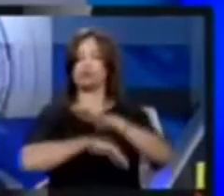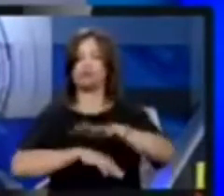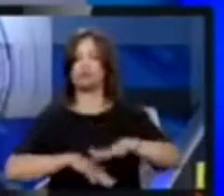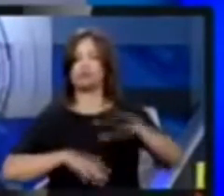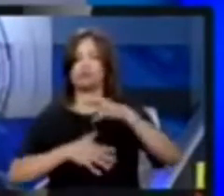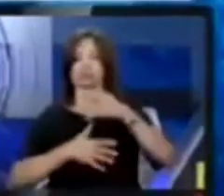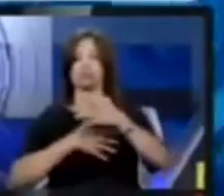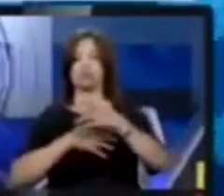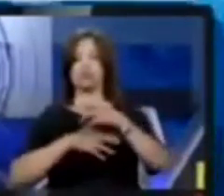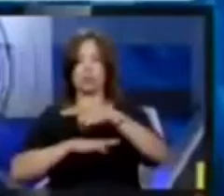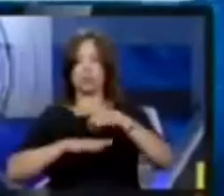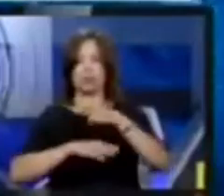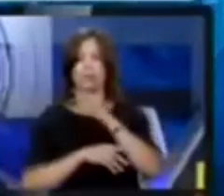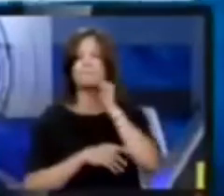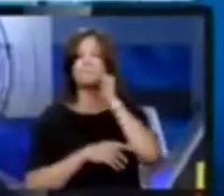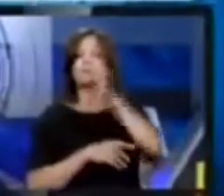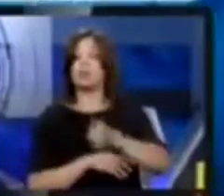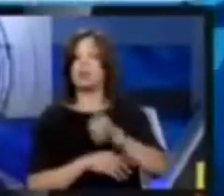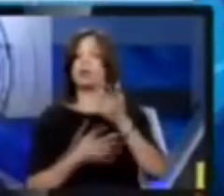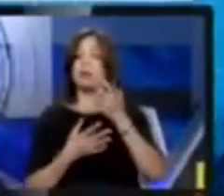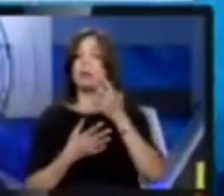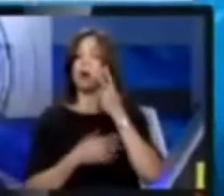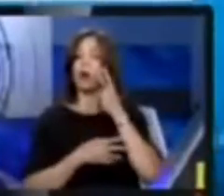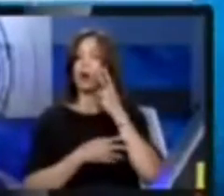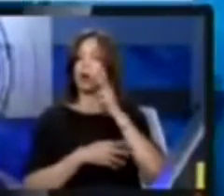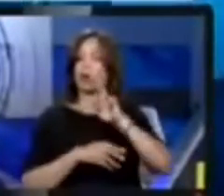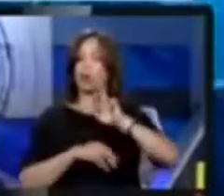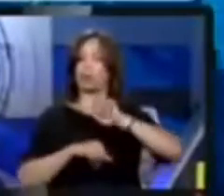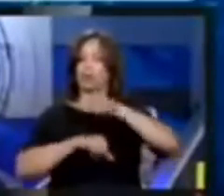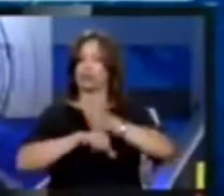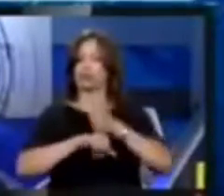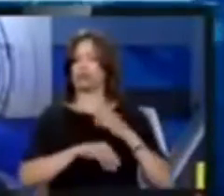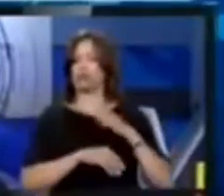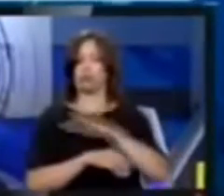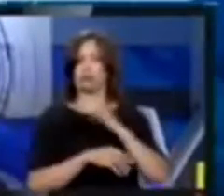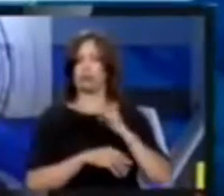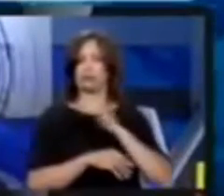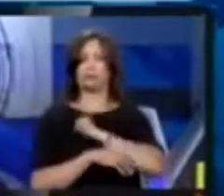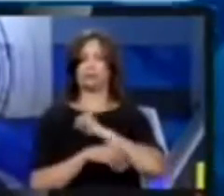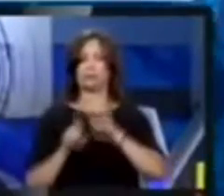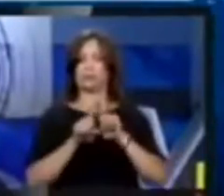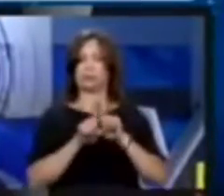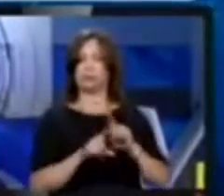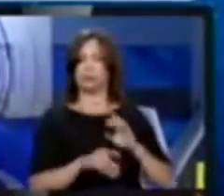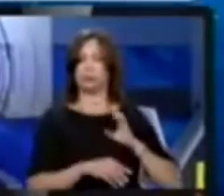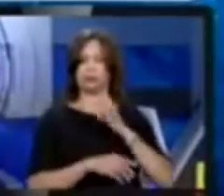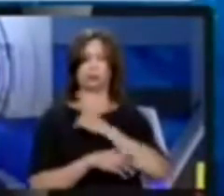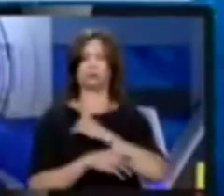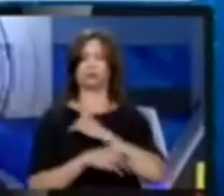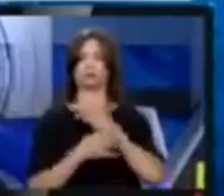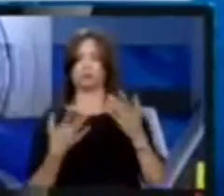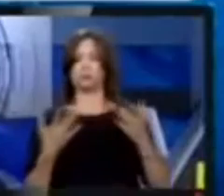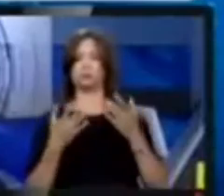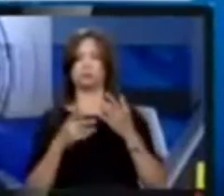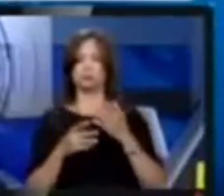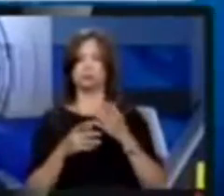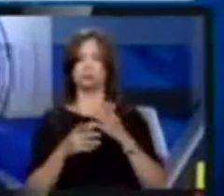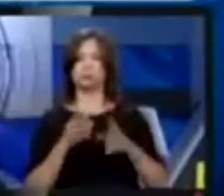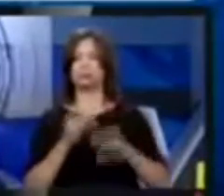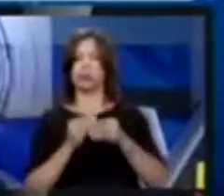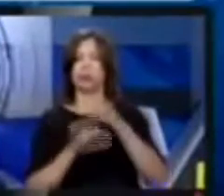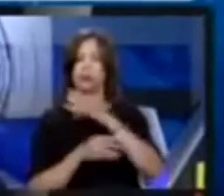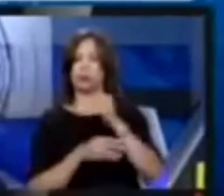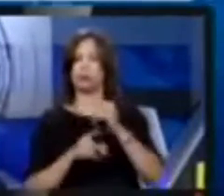región. Mañana veremos cómo estuvieron conformadas las comisiones en el Senado, también en la Cámara de Diputados, las adendas